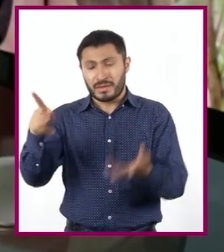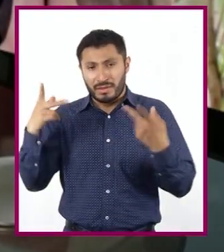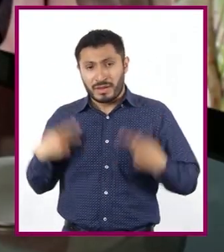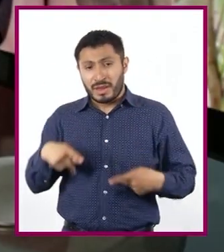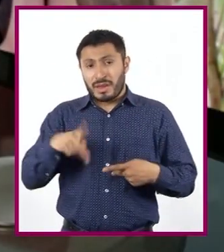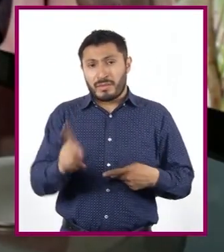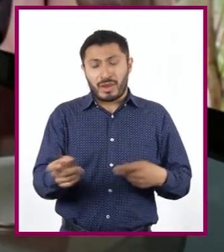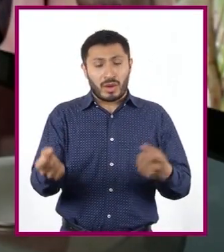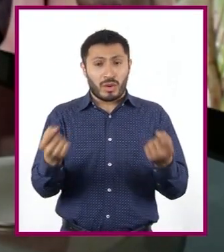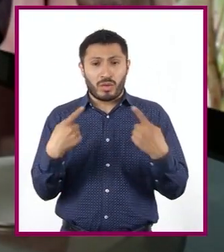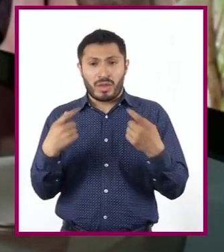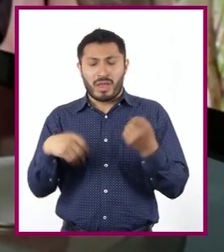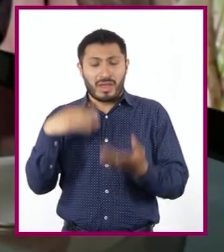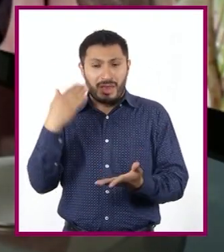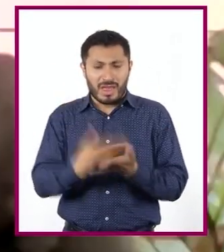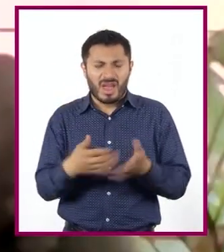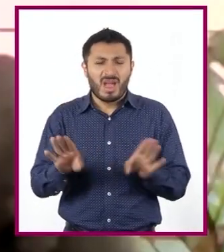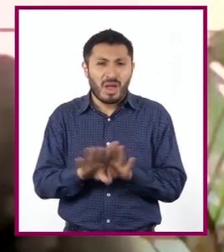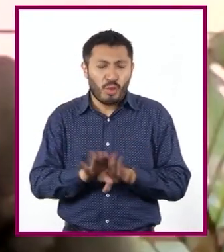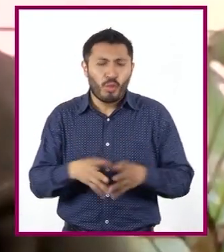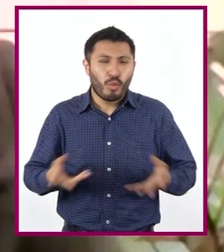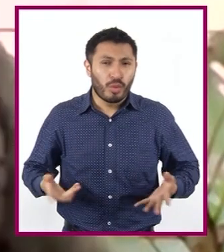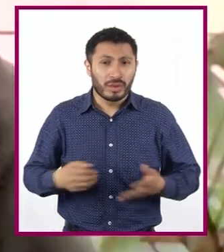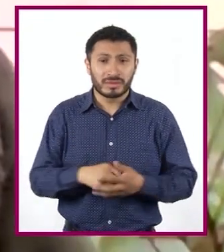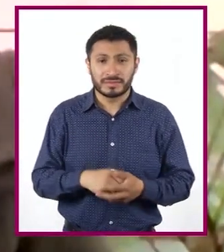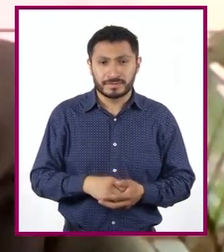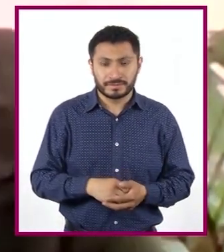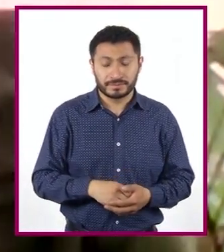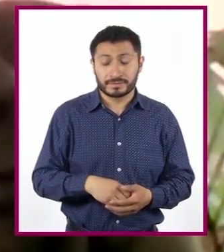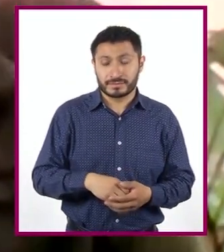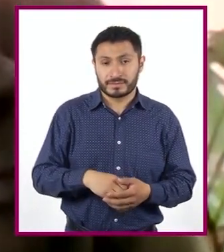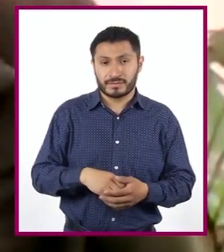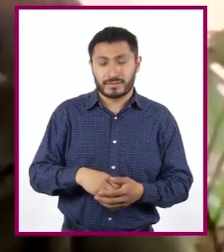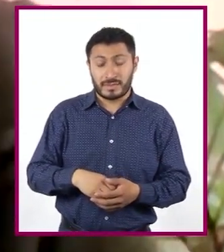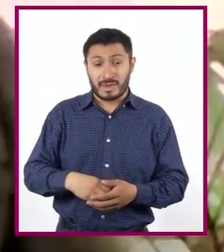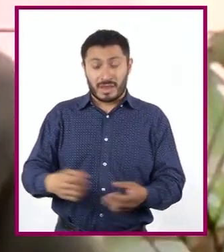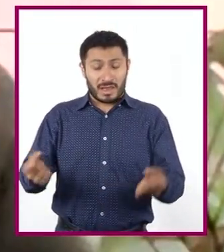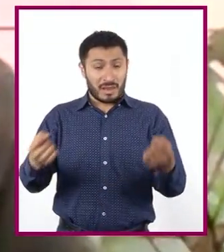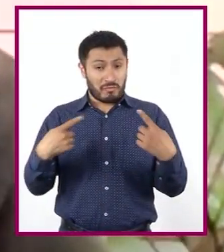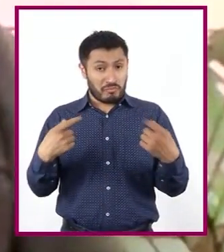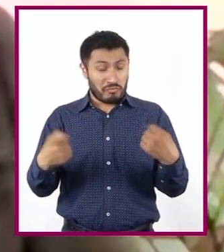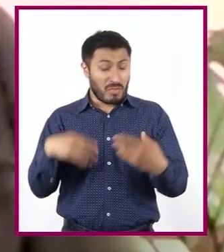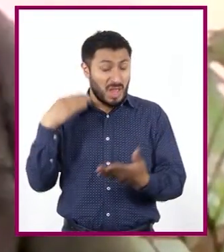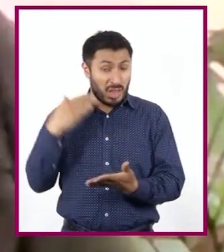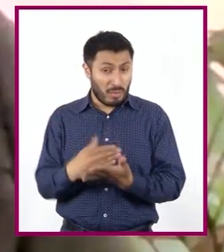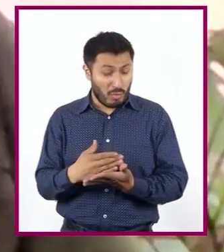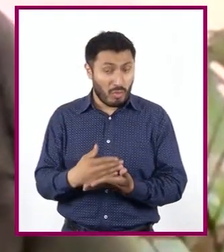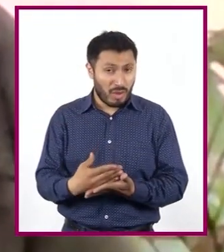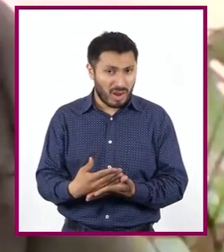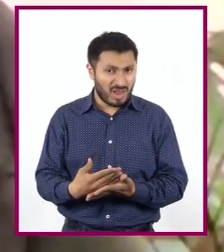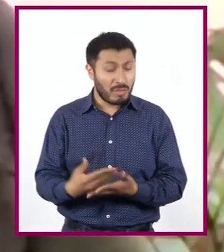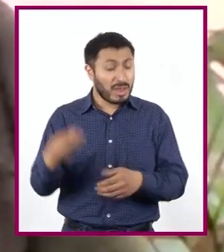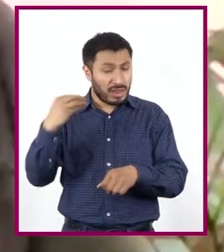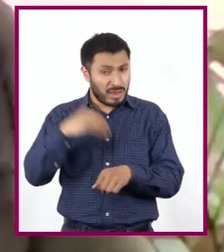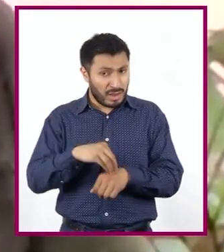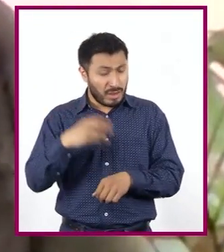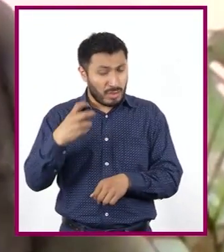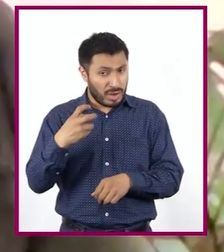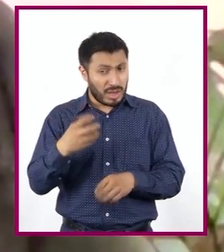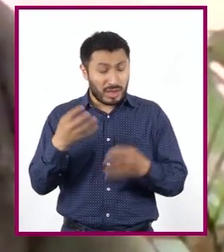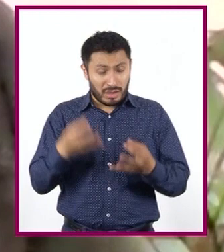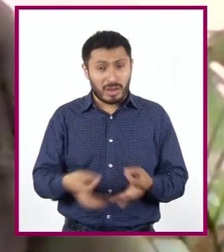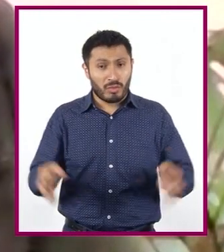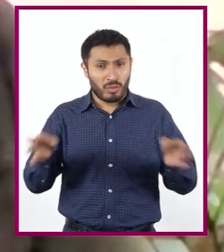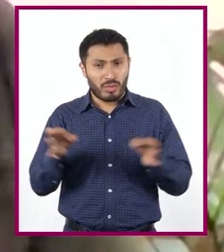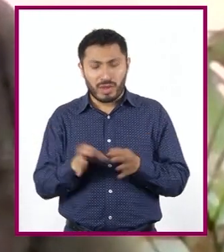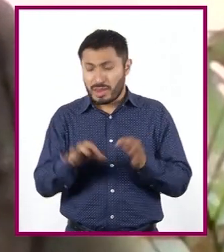decir, es que a mí a lo mejor el Quijote no me llama tanta la atención, pero es bueno entrar al Quijote al menos para concederle el nivel de duda, ¿no?